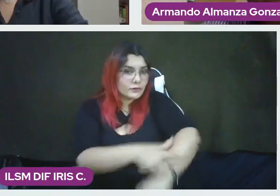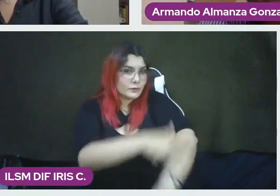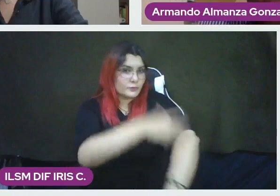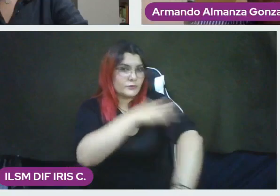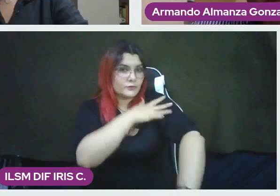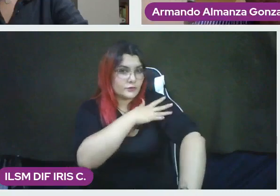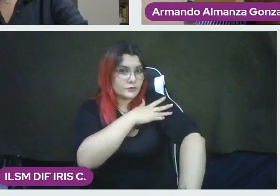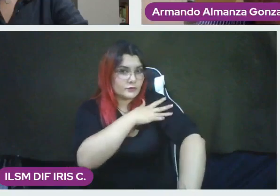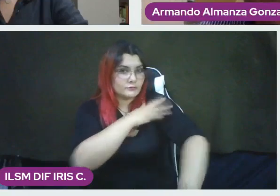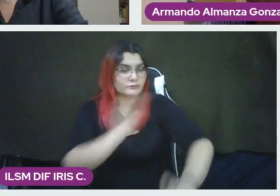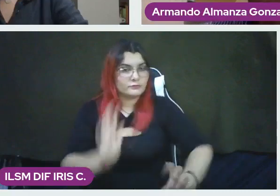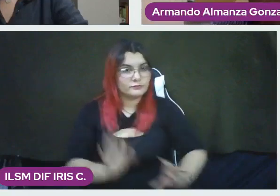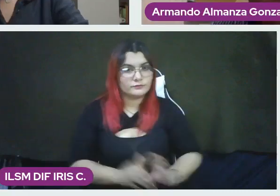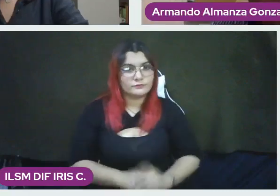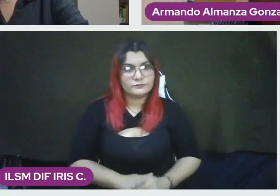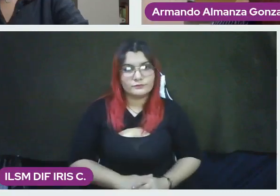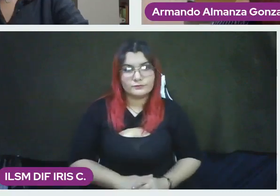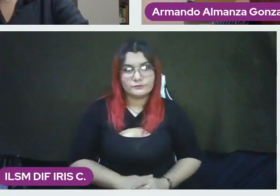No sé.